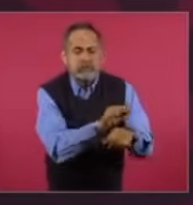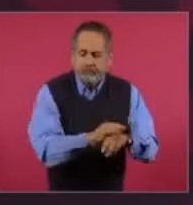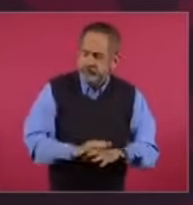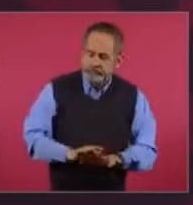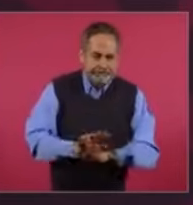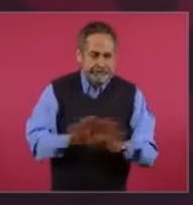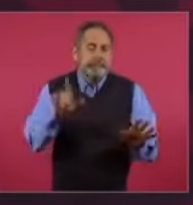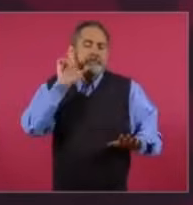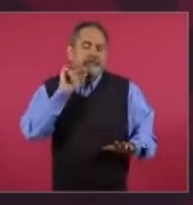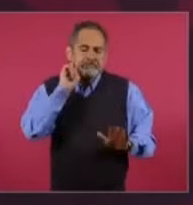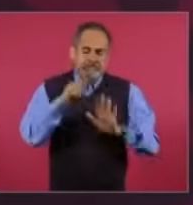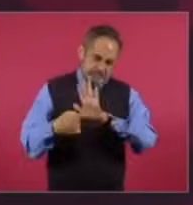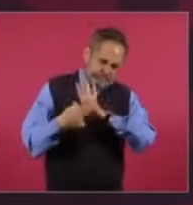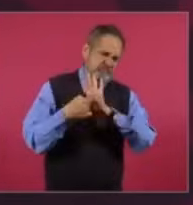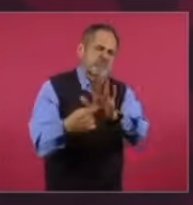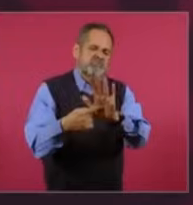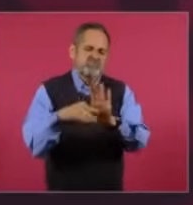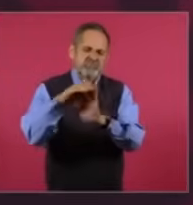mañana.